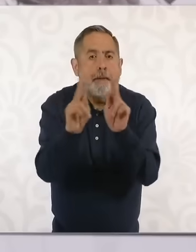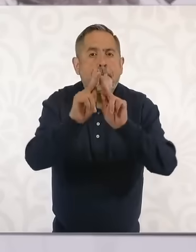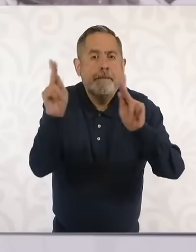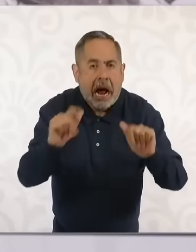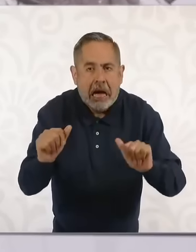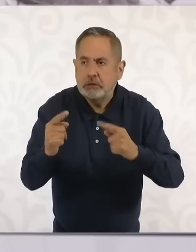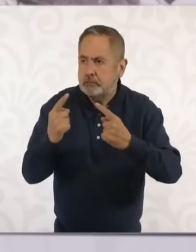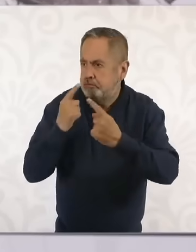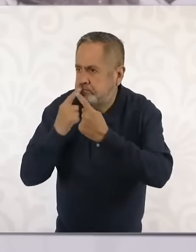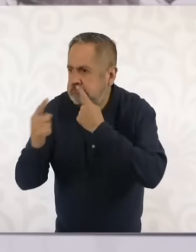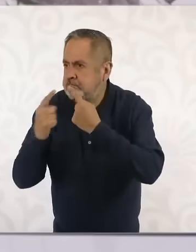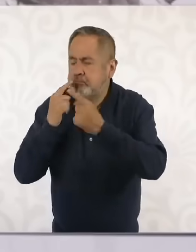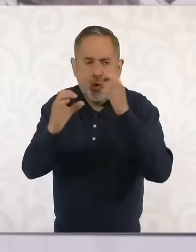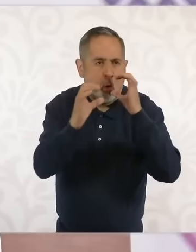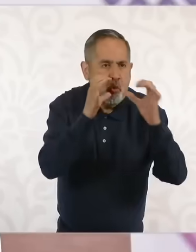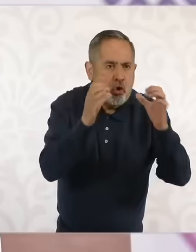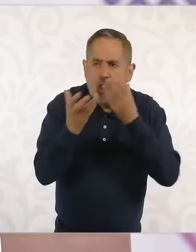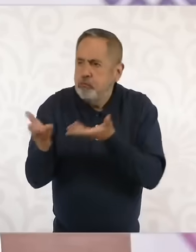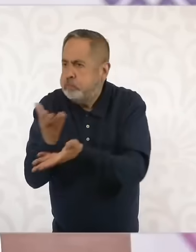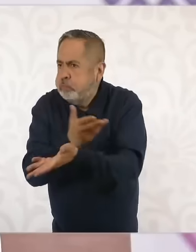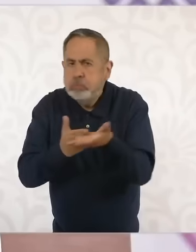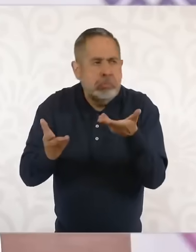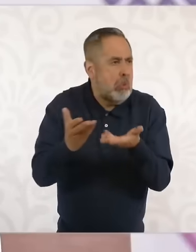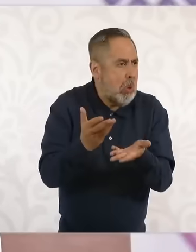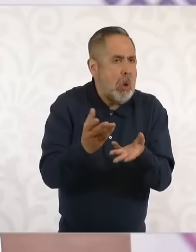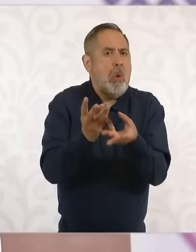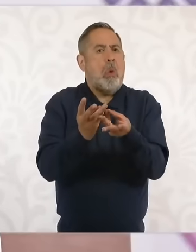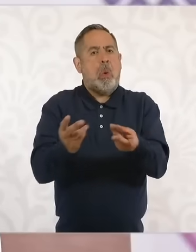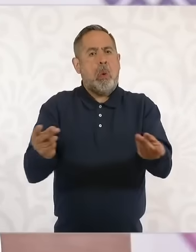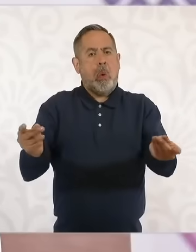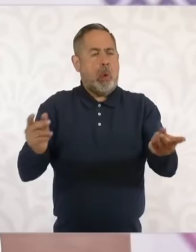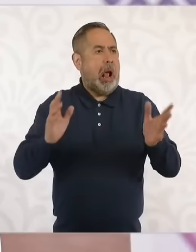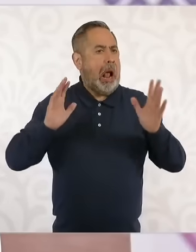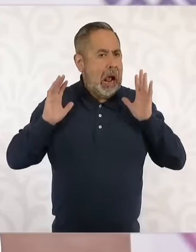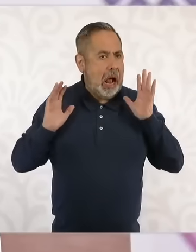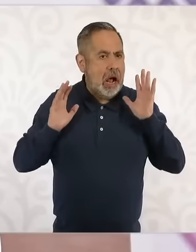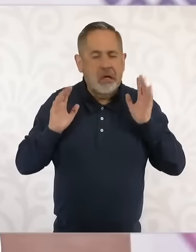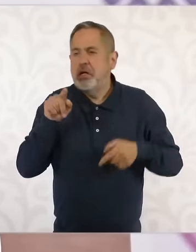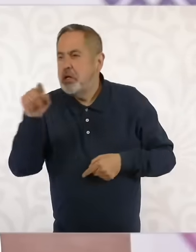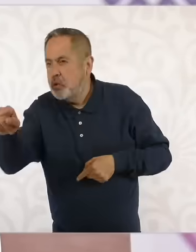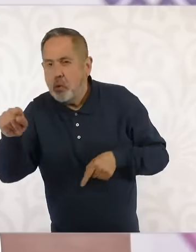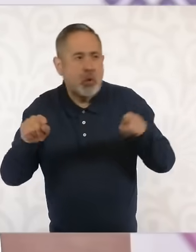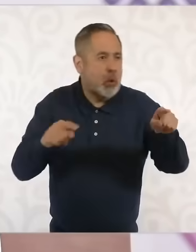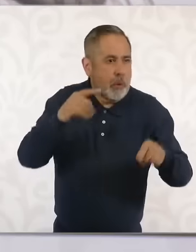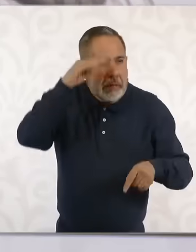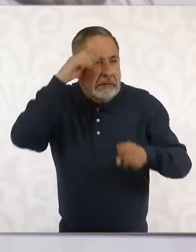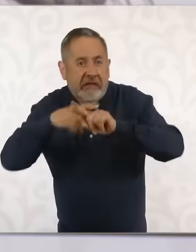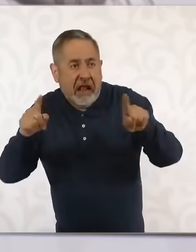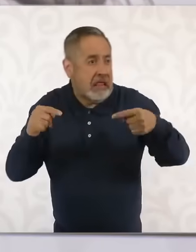diálogo como la forma de resolver cualquier diferencia entre las